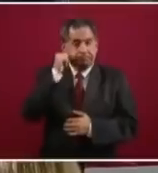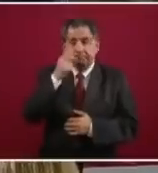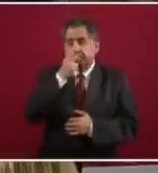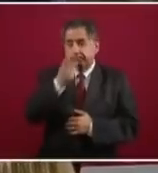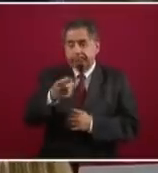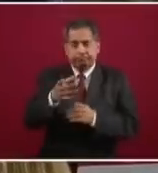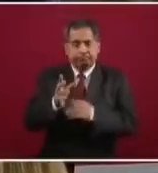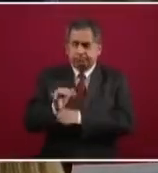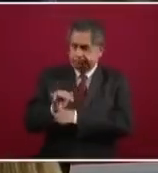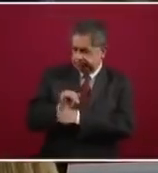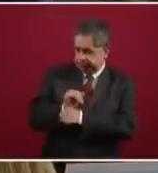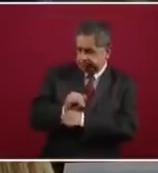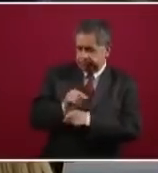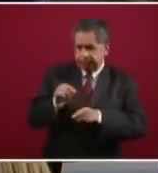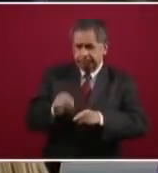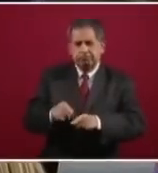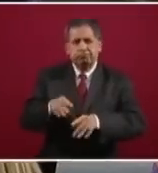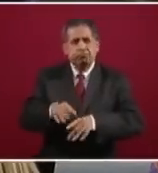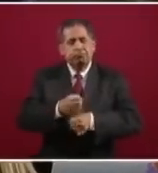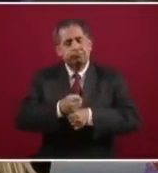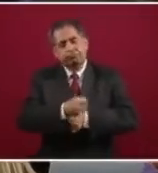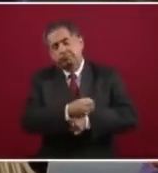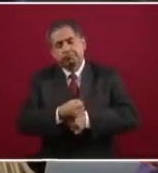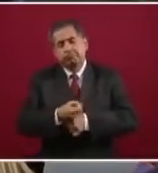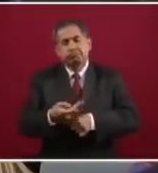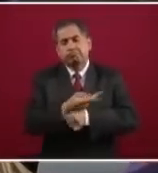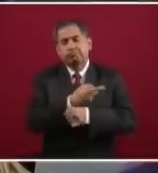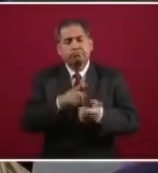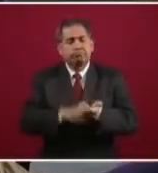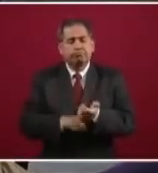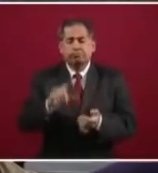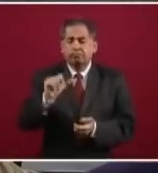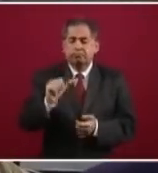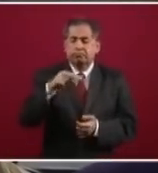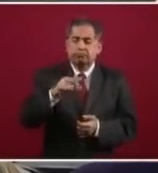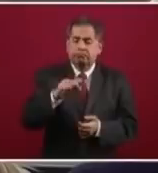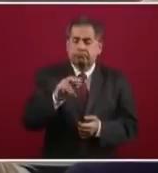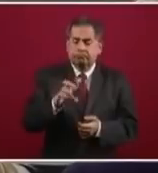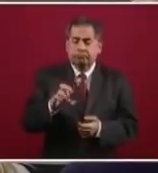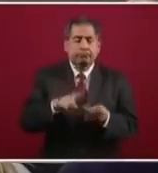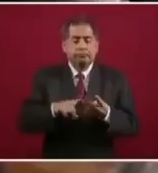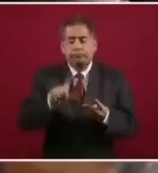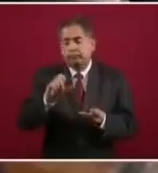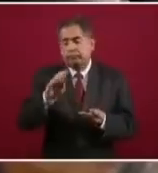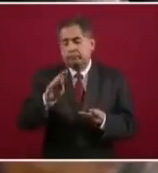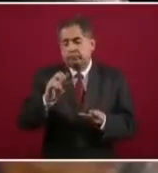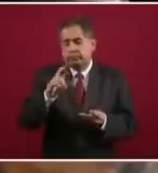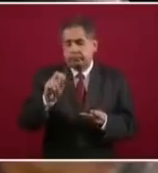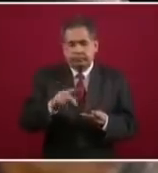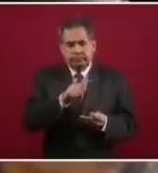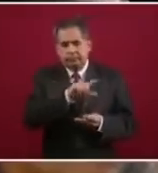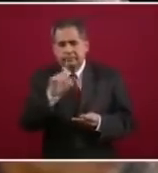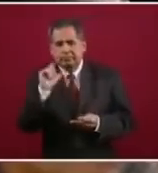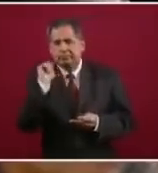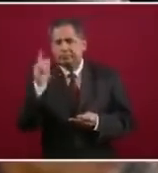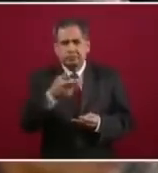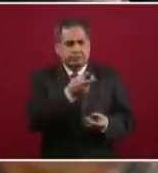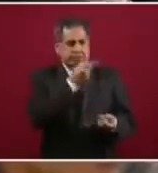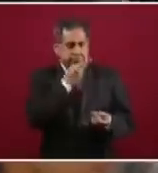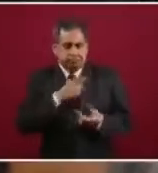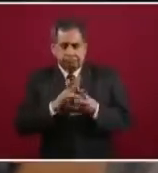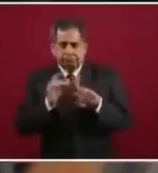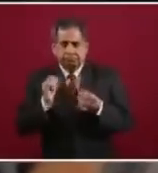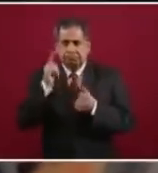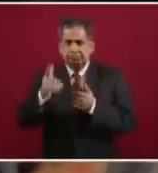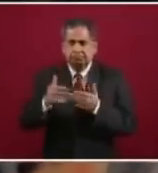está investigando el tema de la masacre de las familias Langford y Levarón. Preguntarle si nos puede dar algún adelanto, si tiene